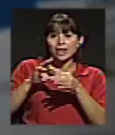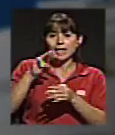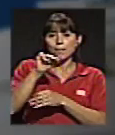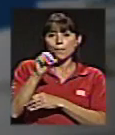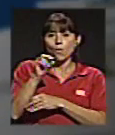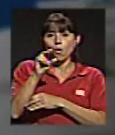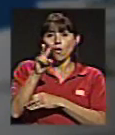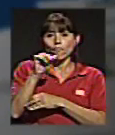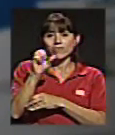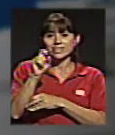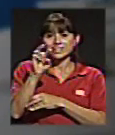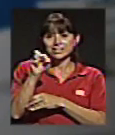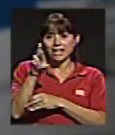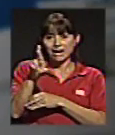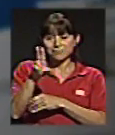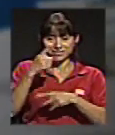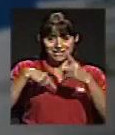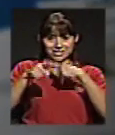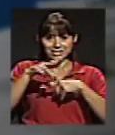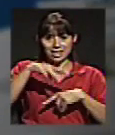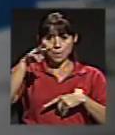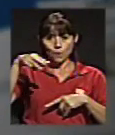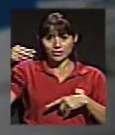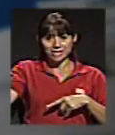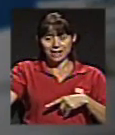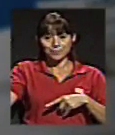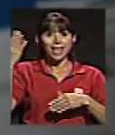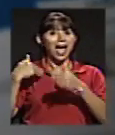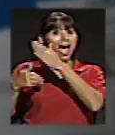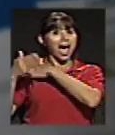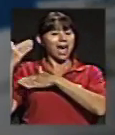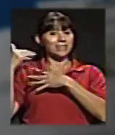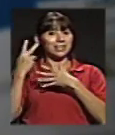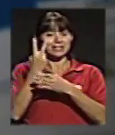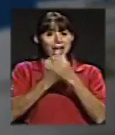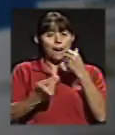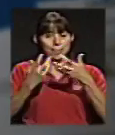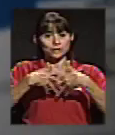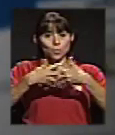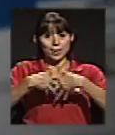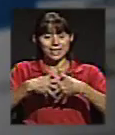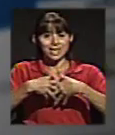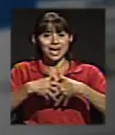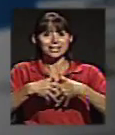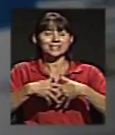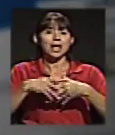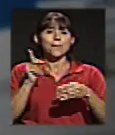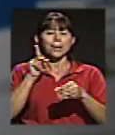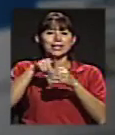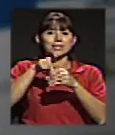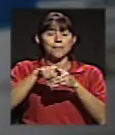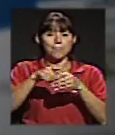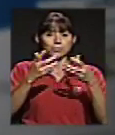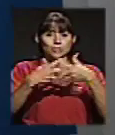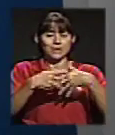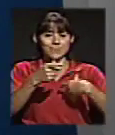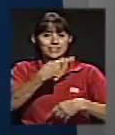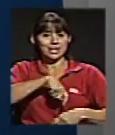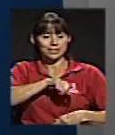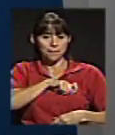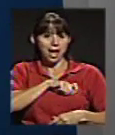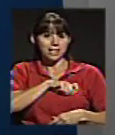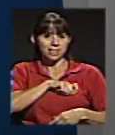pasado ambas compañías, el Corte Inglés y Movistar, participaron en la empresa Iberbanda en España, entre